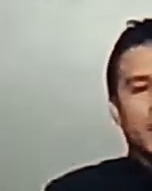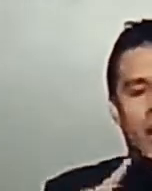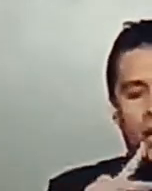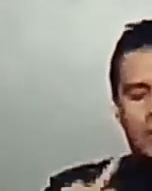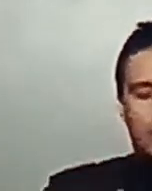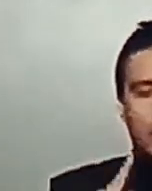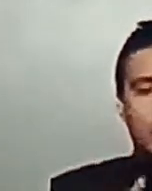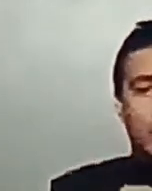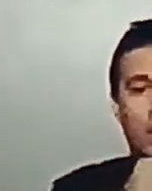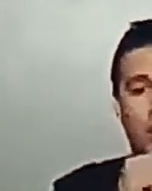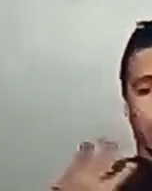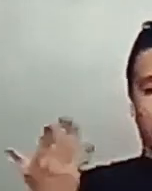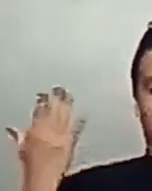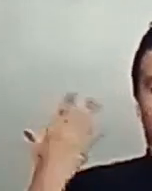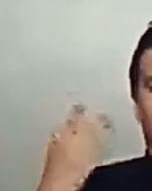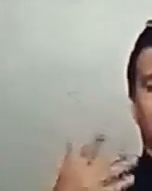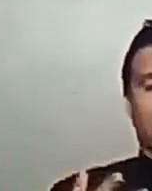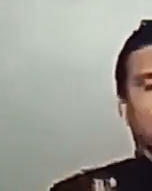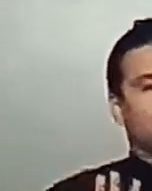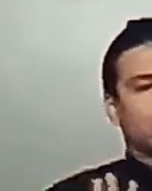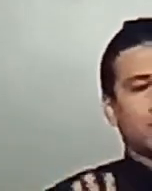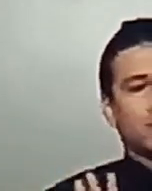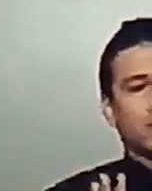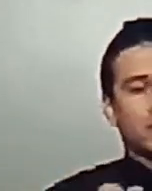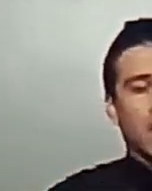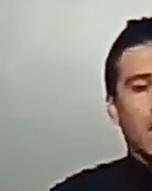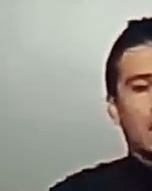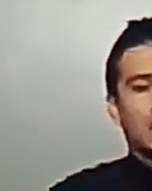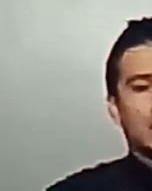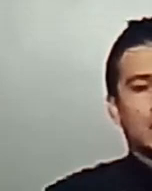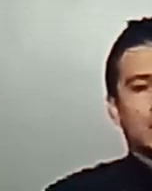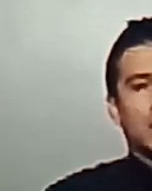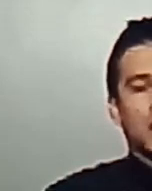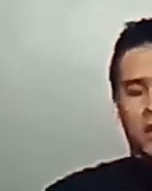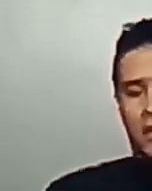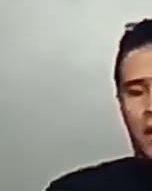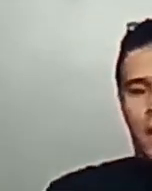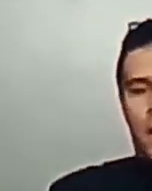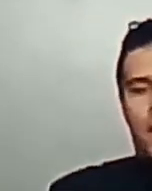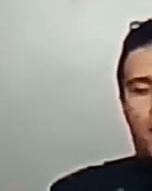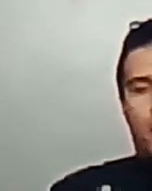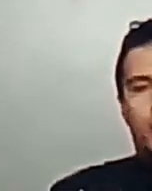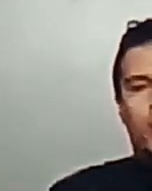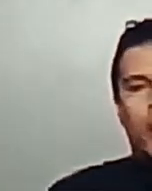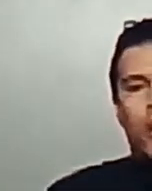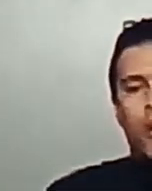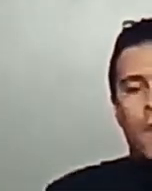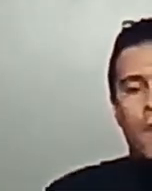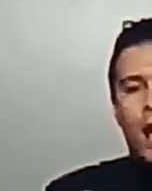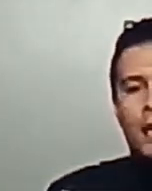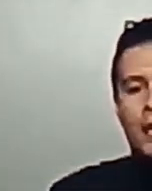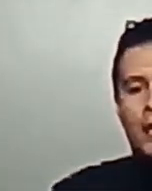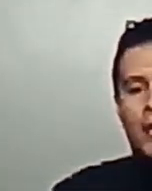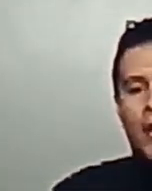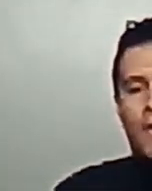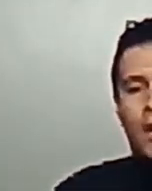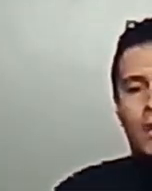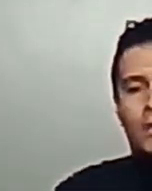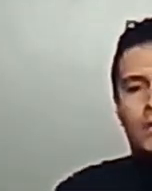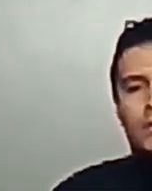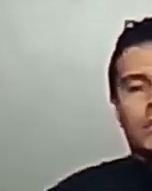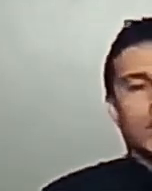Es responsabilidad de los municipios el manejo de la basura, y como ministra del Ambiente establecí un montón de sanciones